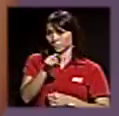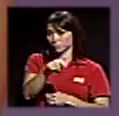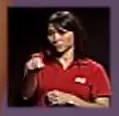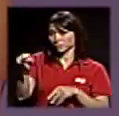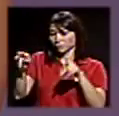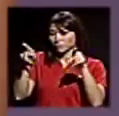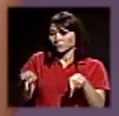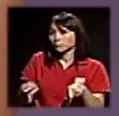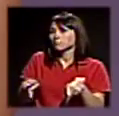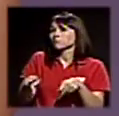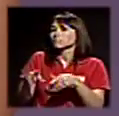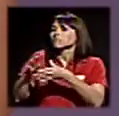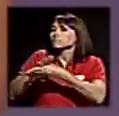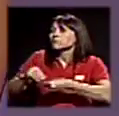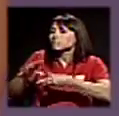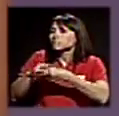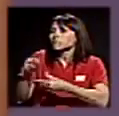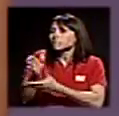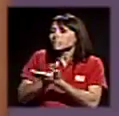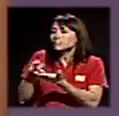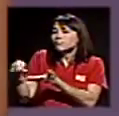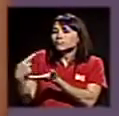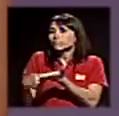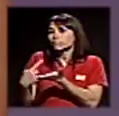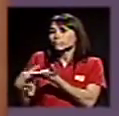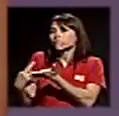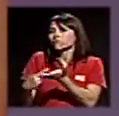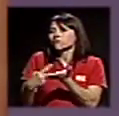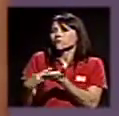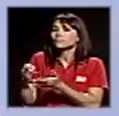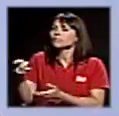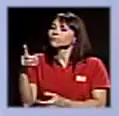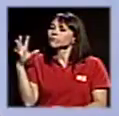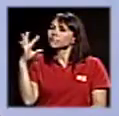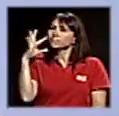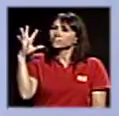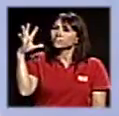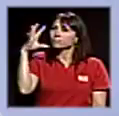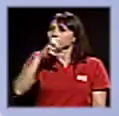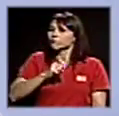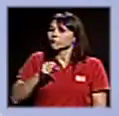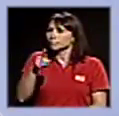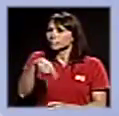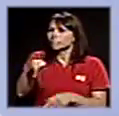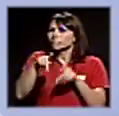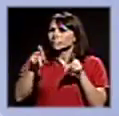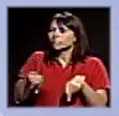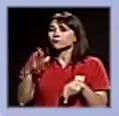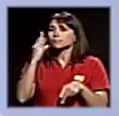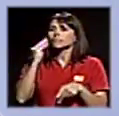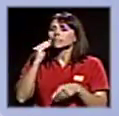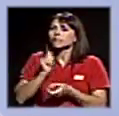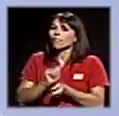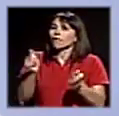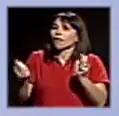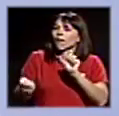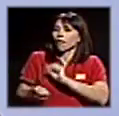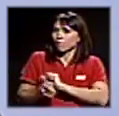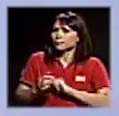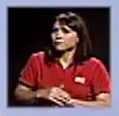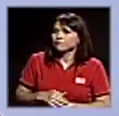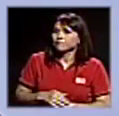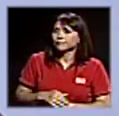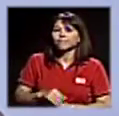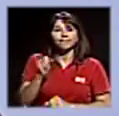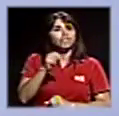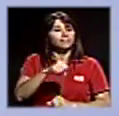que pudieras identificar como un símbolo de cambios que estaban viviendo a través de la práctica? Sí, bueno,